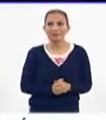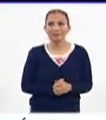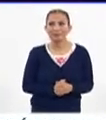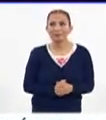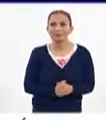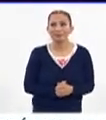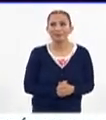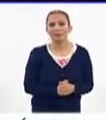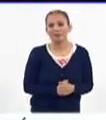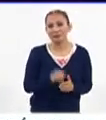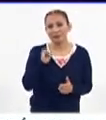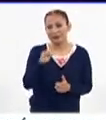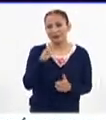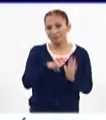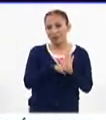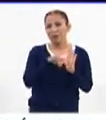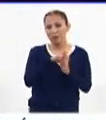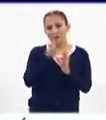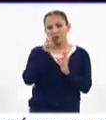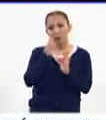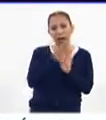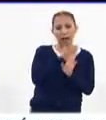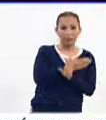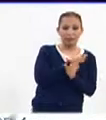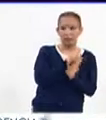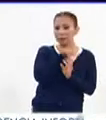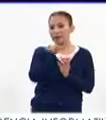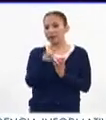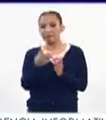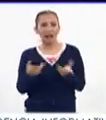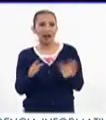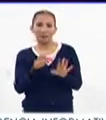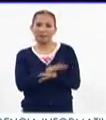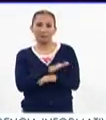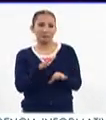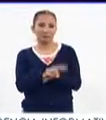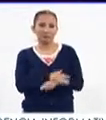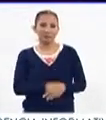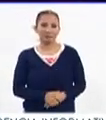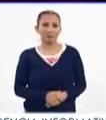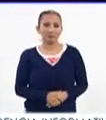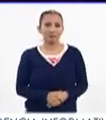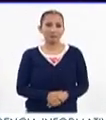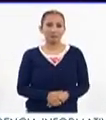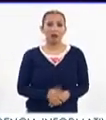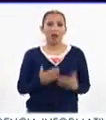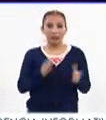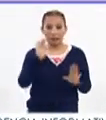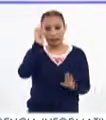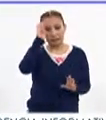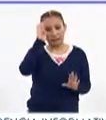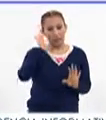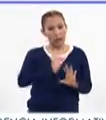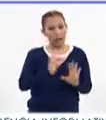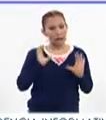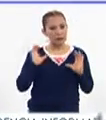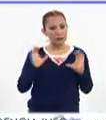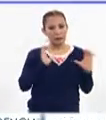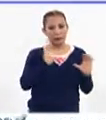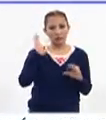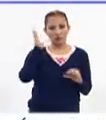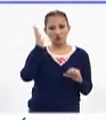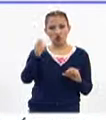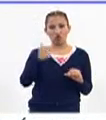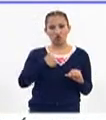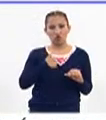Ajá. Y sí, la madurez, yo veo un antes y un después. Ahora ya pienso mucho más en mi futuro,